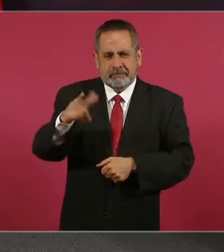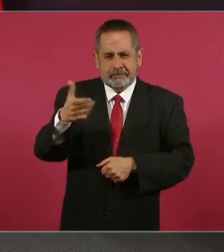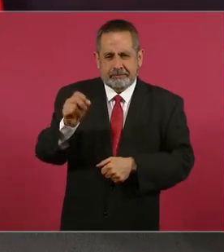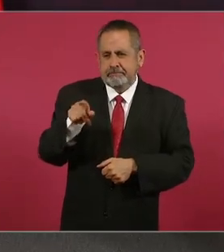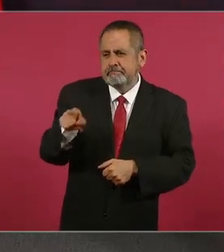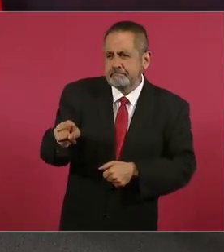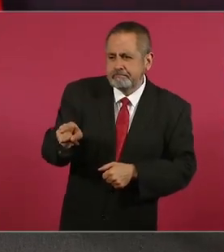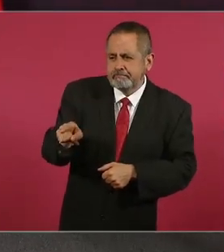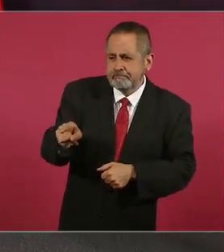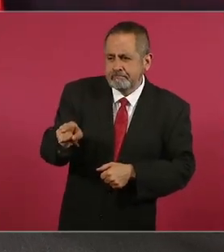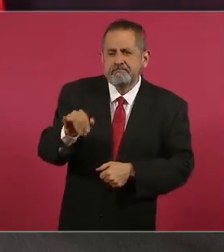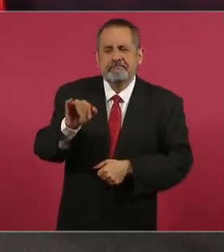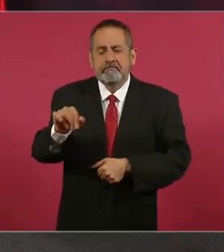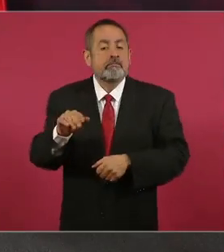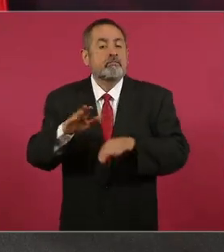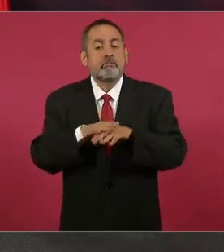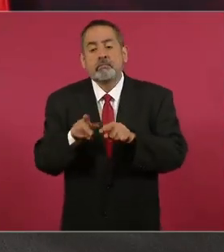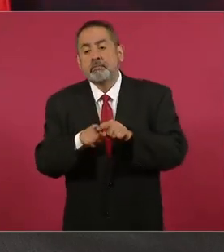Camilo Arriaga,